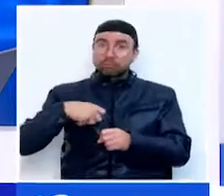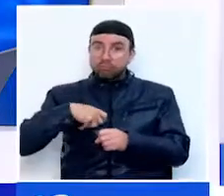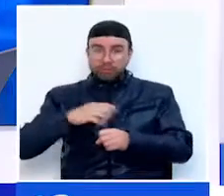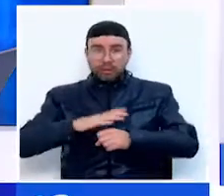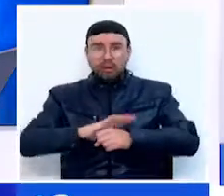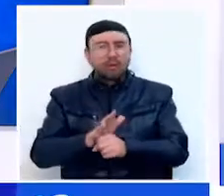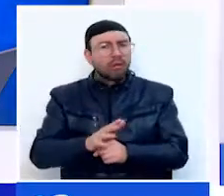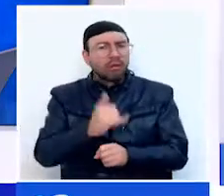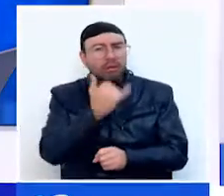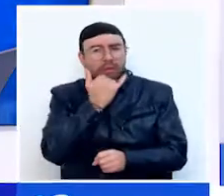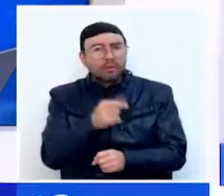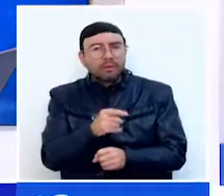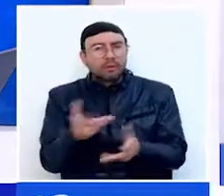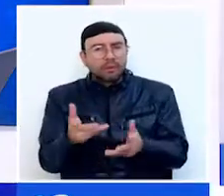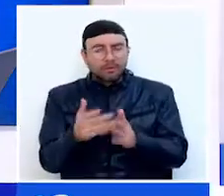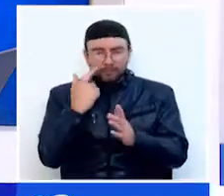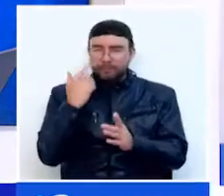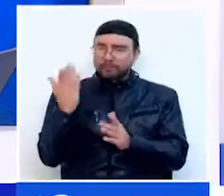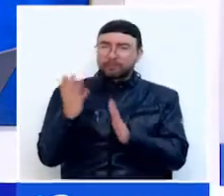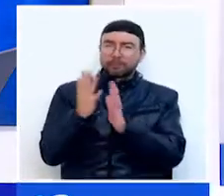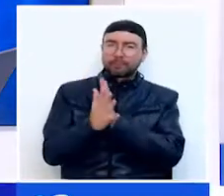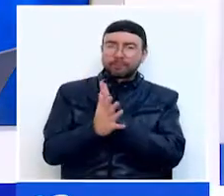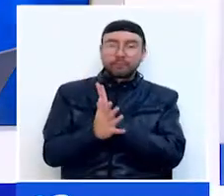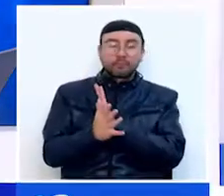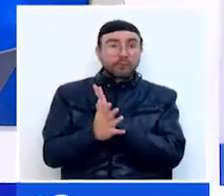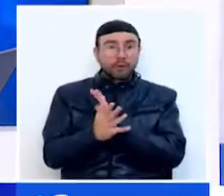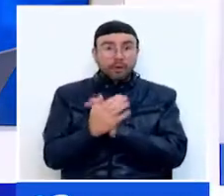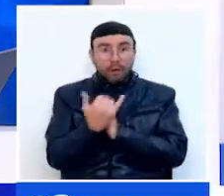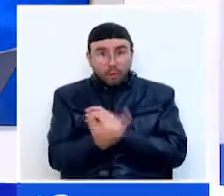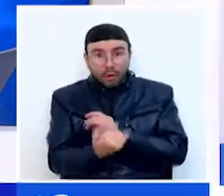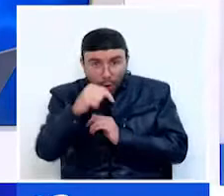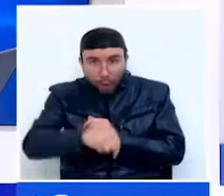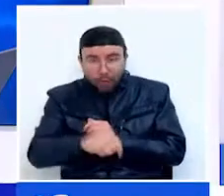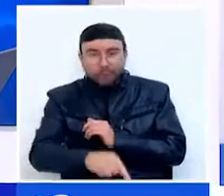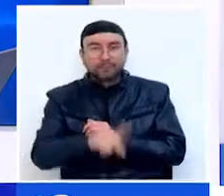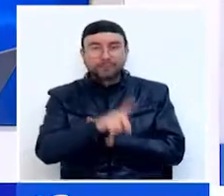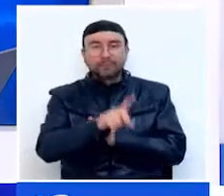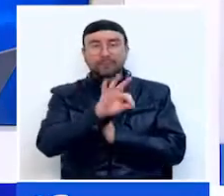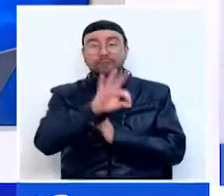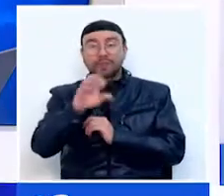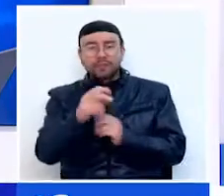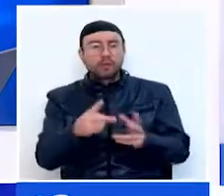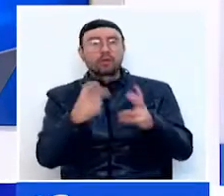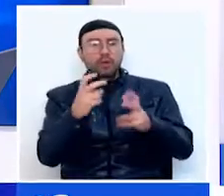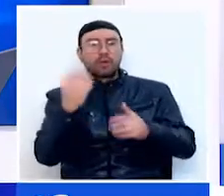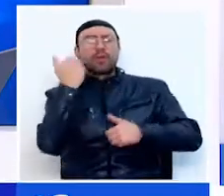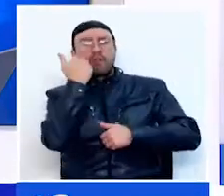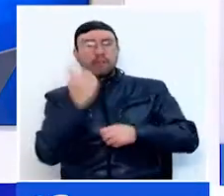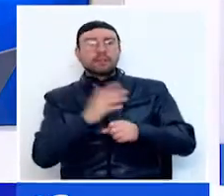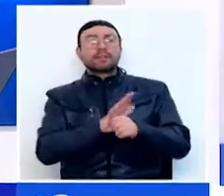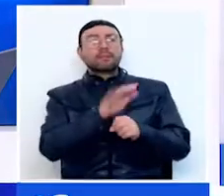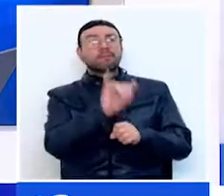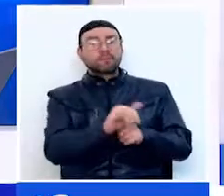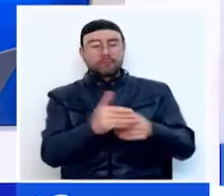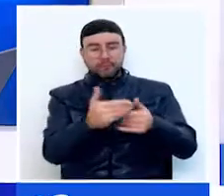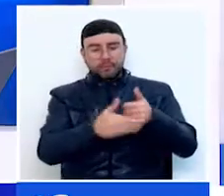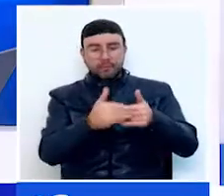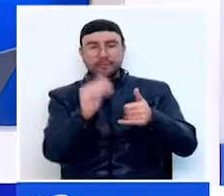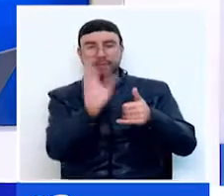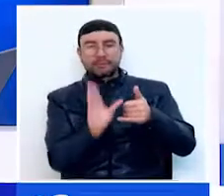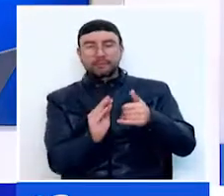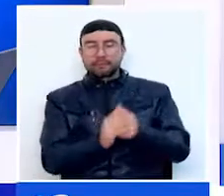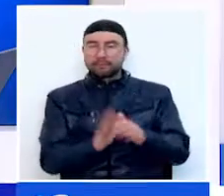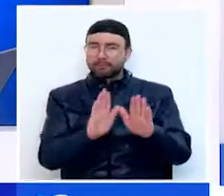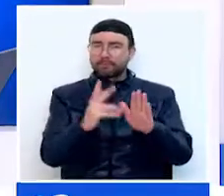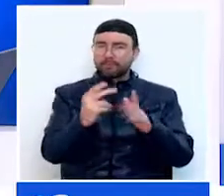cuenta de la pandemia en esta zona del país. Hoy se han presentado 130 casos positivos en esta zona de Colombia. Hacemos una pequeña